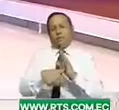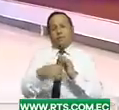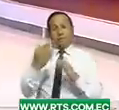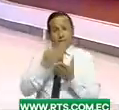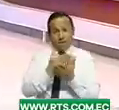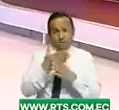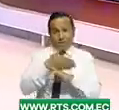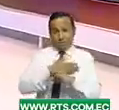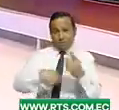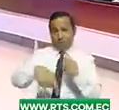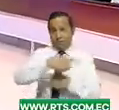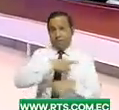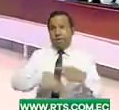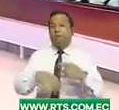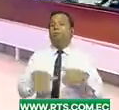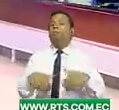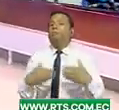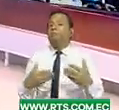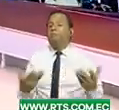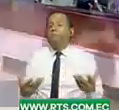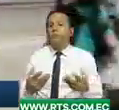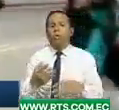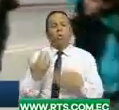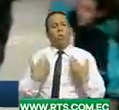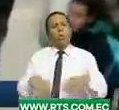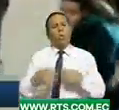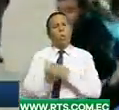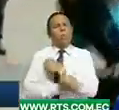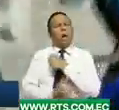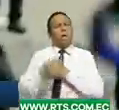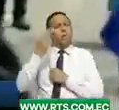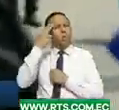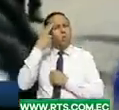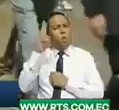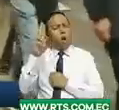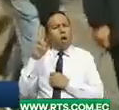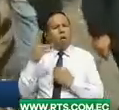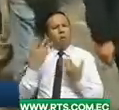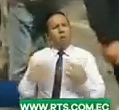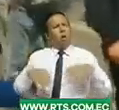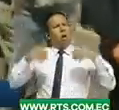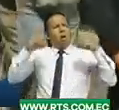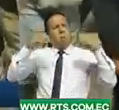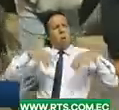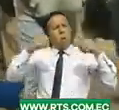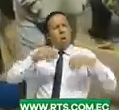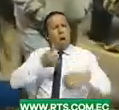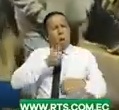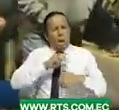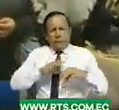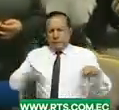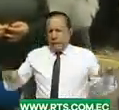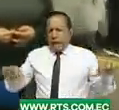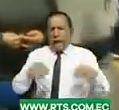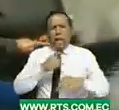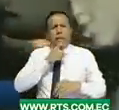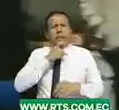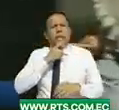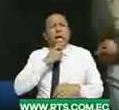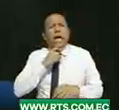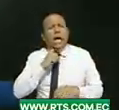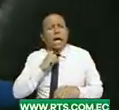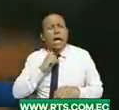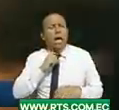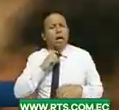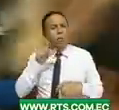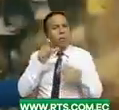volver, Uruguay soporta la peor sequía en décadas. Centenares de personas se manifestaron para